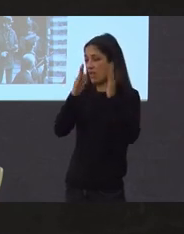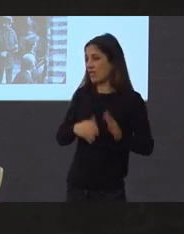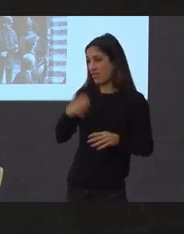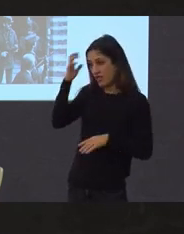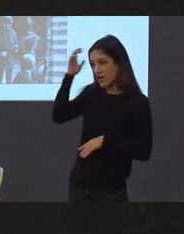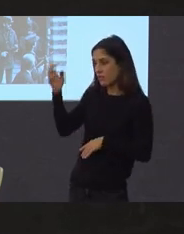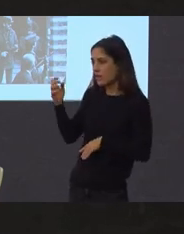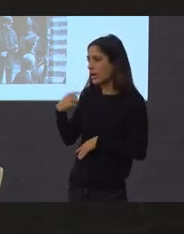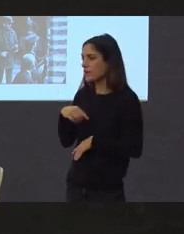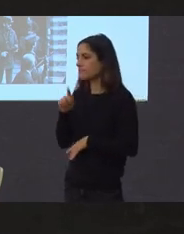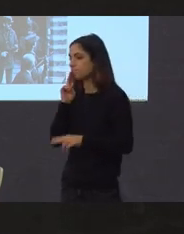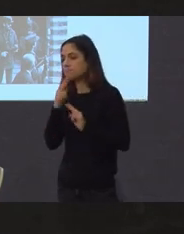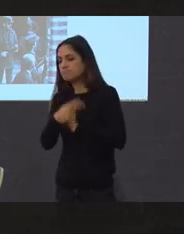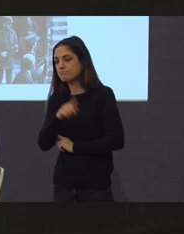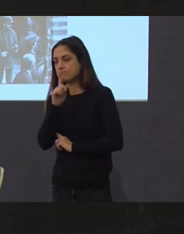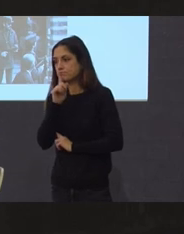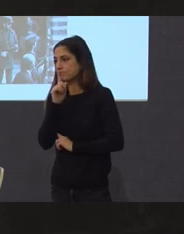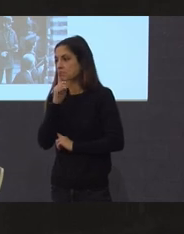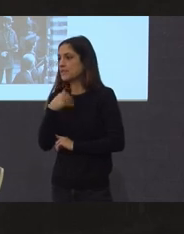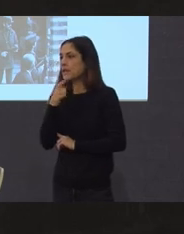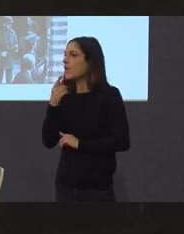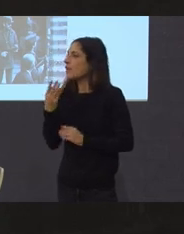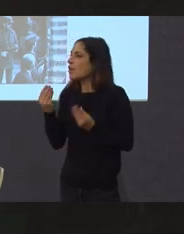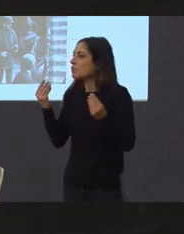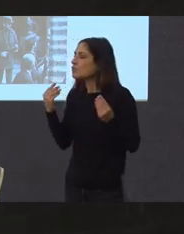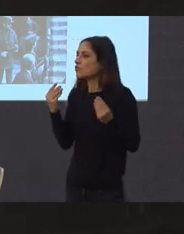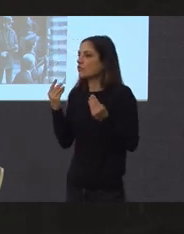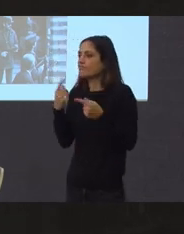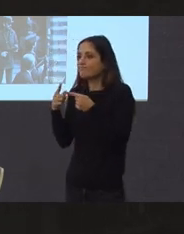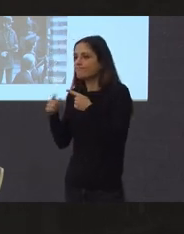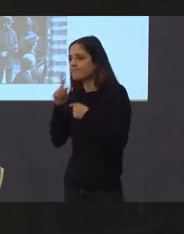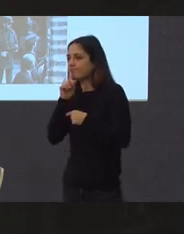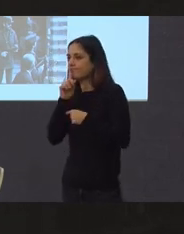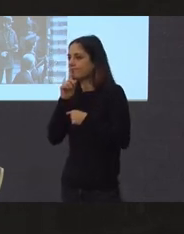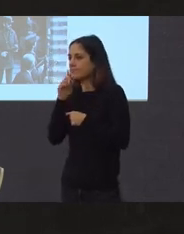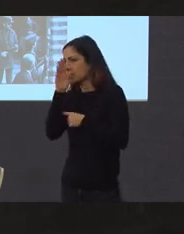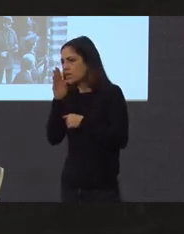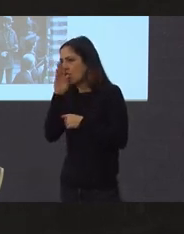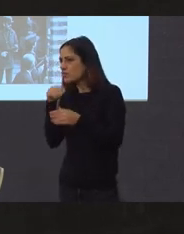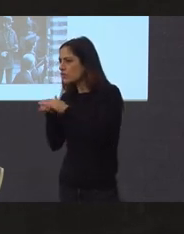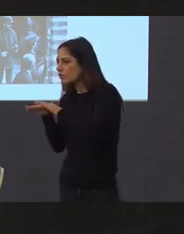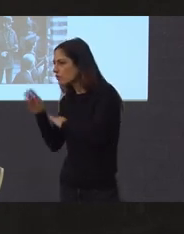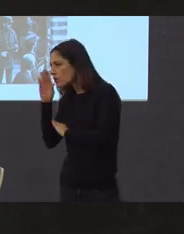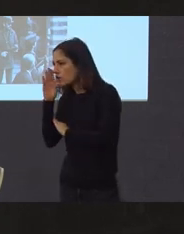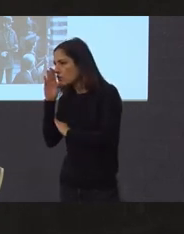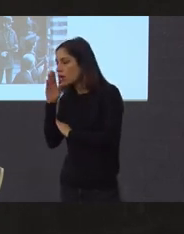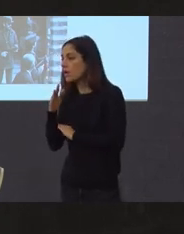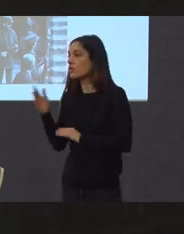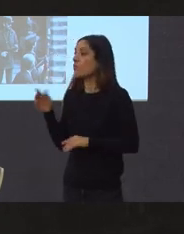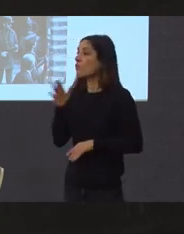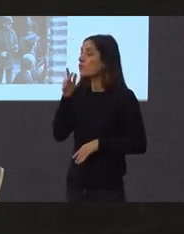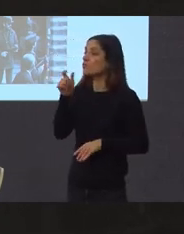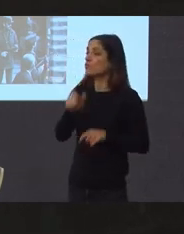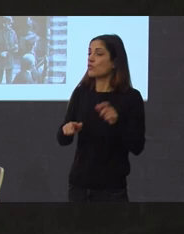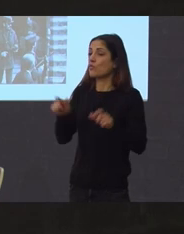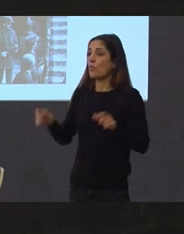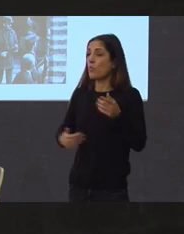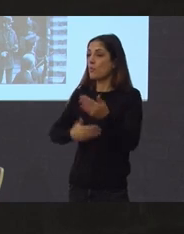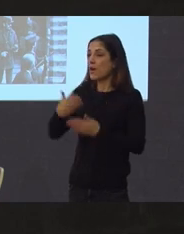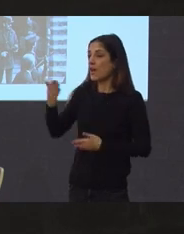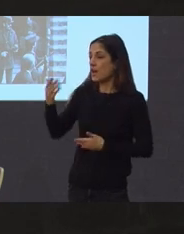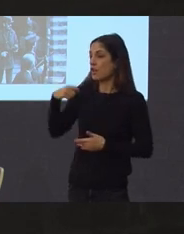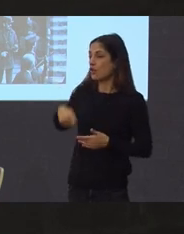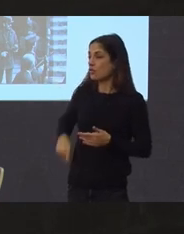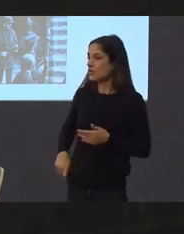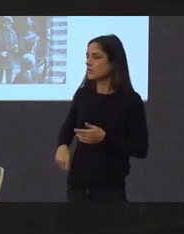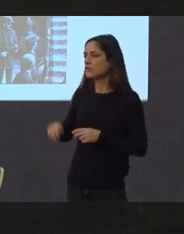moitos silencios por aí. E iso permite que pois aos periodistas que investigaron, que falaron,